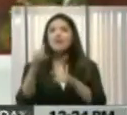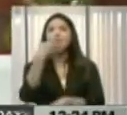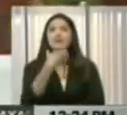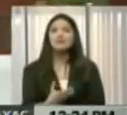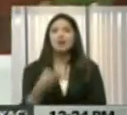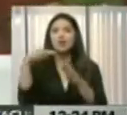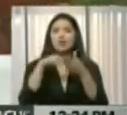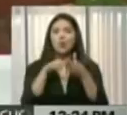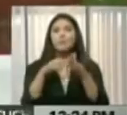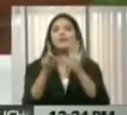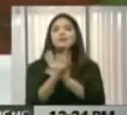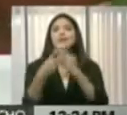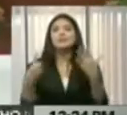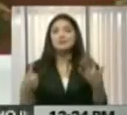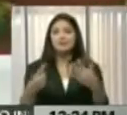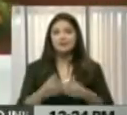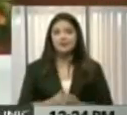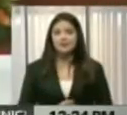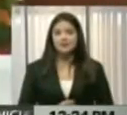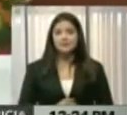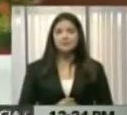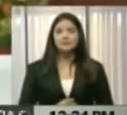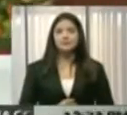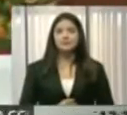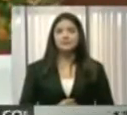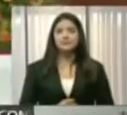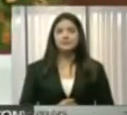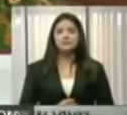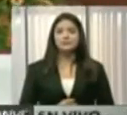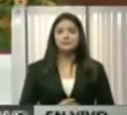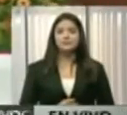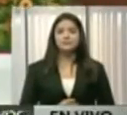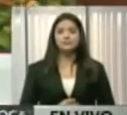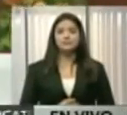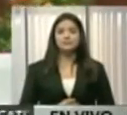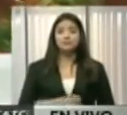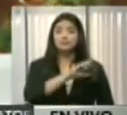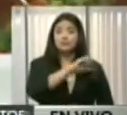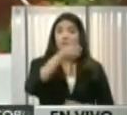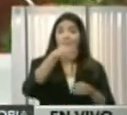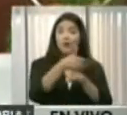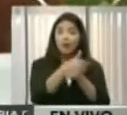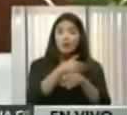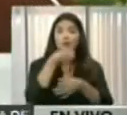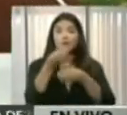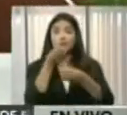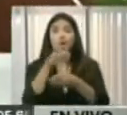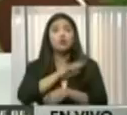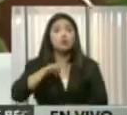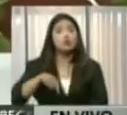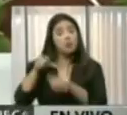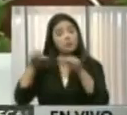del 2016, como ya mencionaban los jefes de gobierno. Nosotros pues nos vamos a